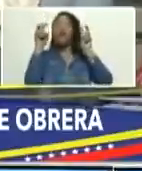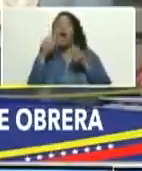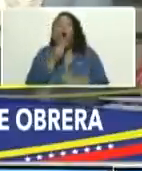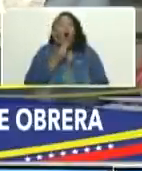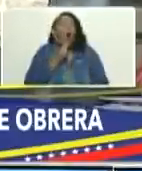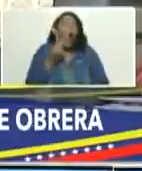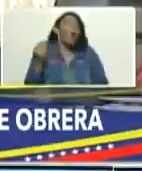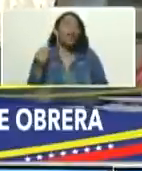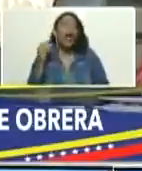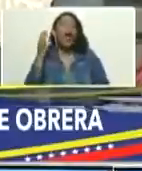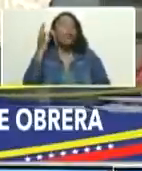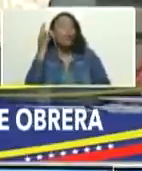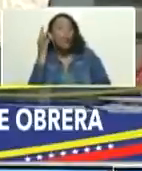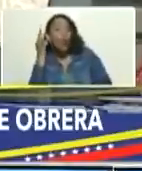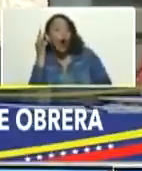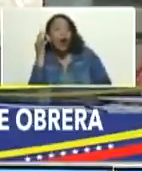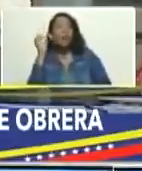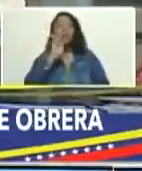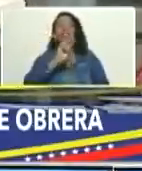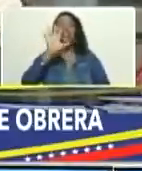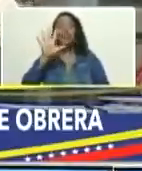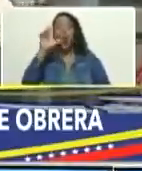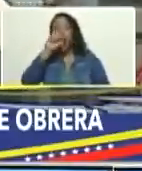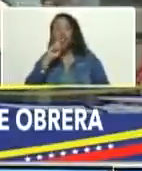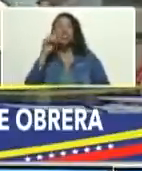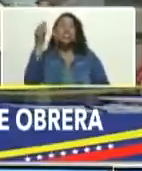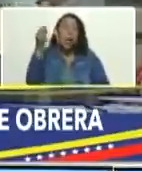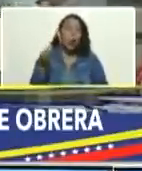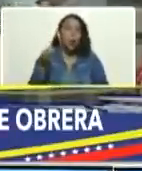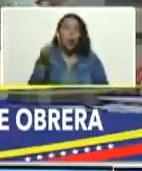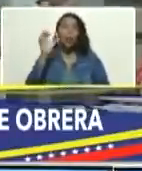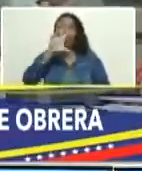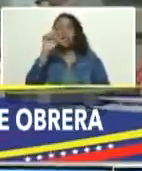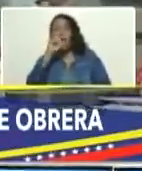muchachas de 25 años seguramente, 30